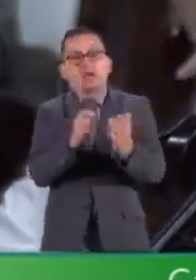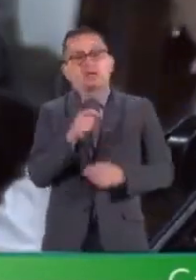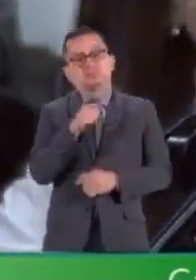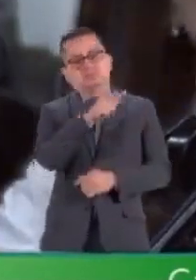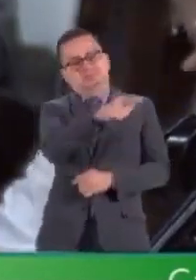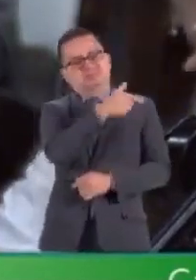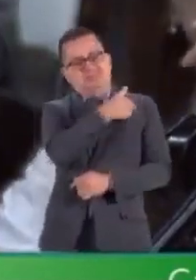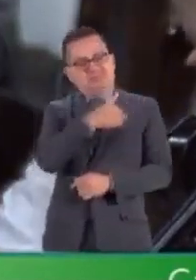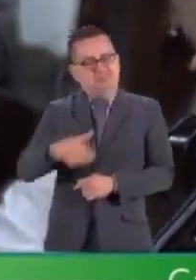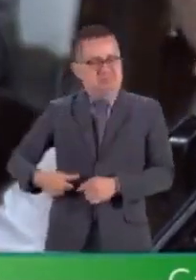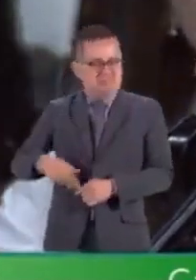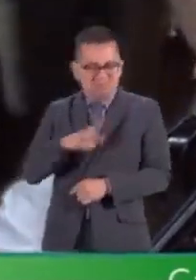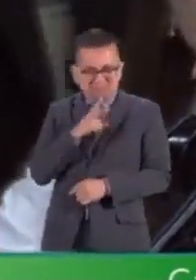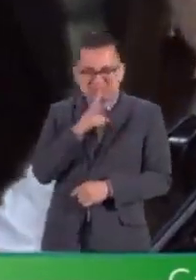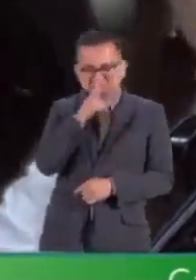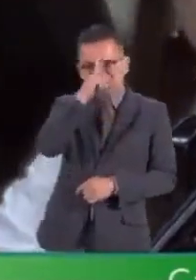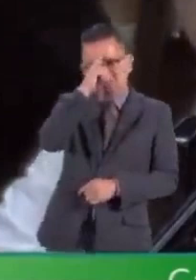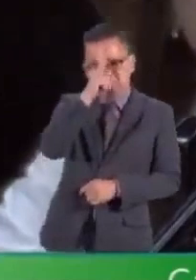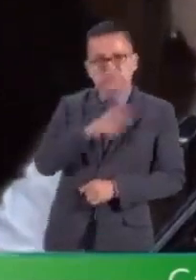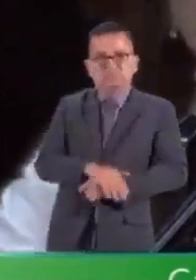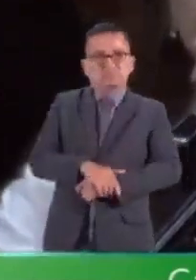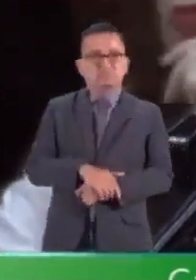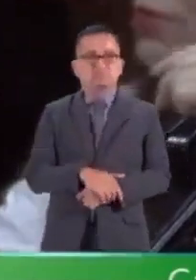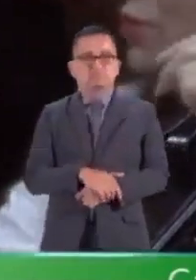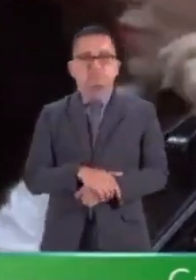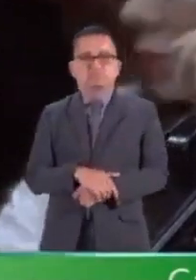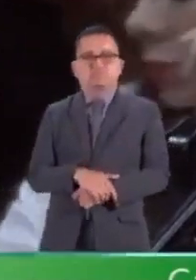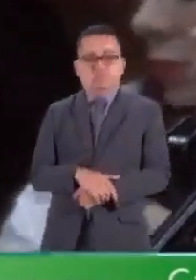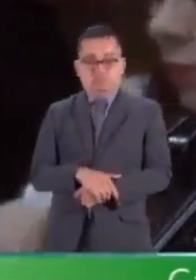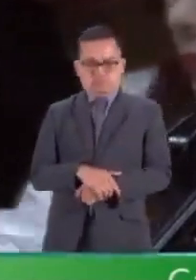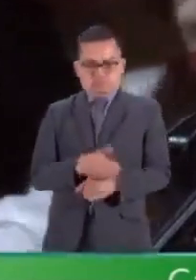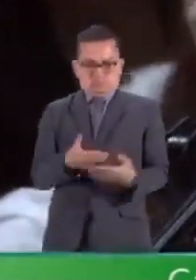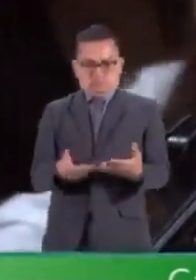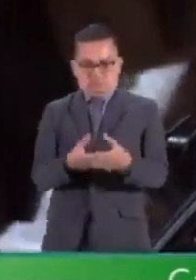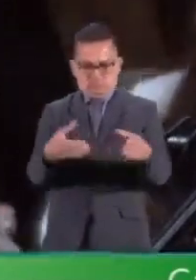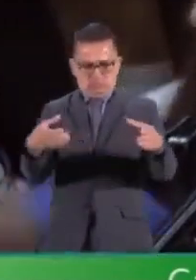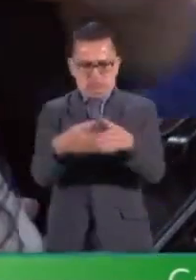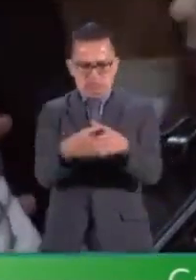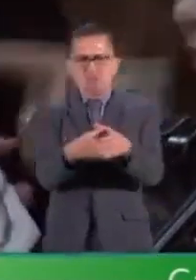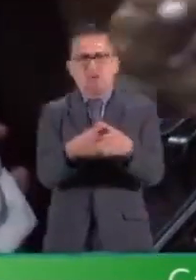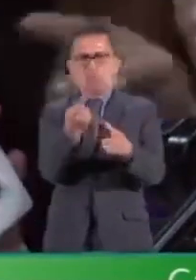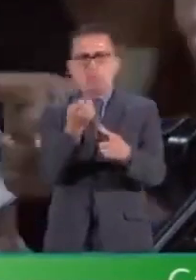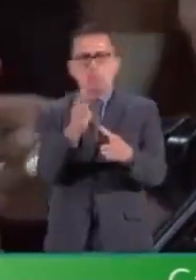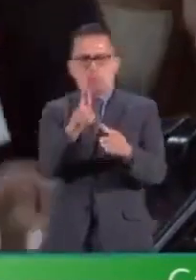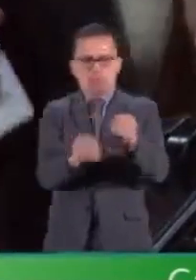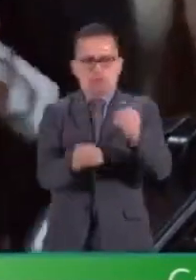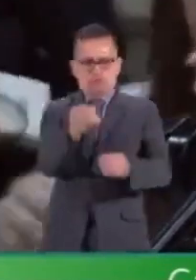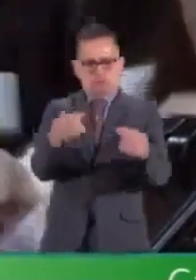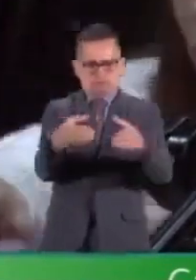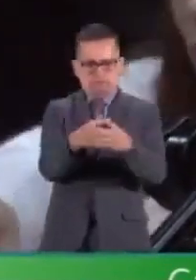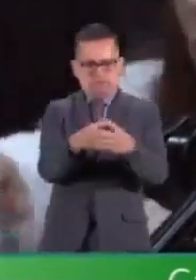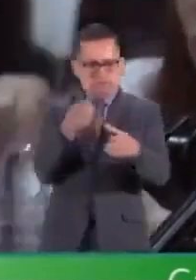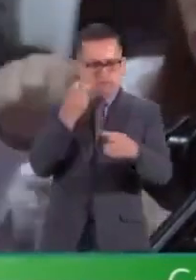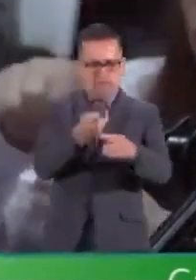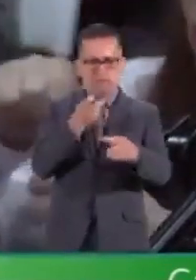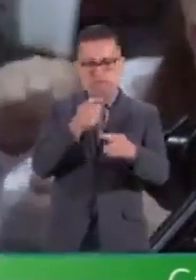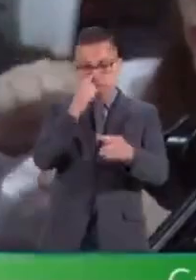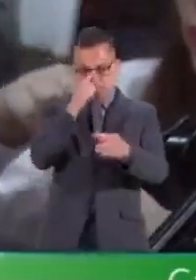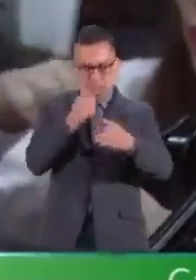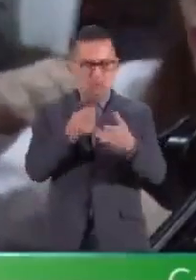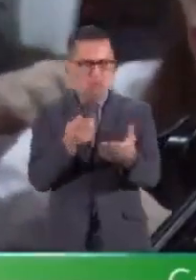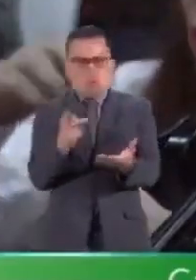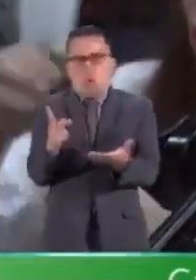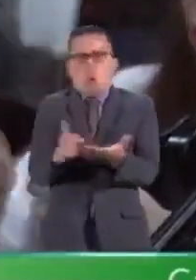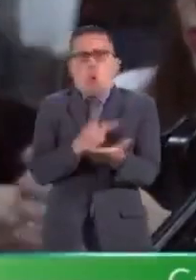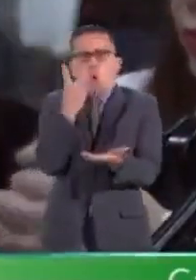venganza presidencial. Hoy el Poder Judicial de la Federación nuevamente se encuentra bajo